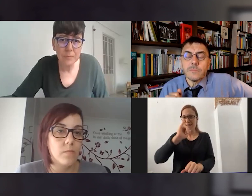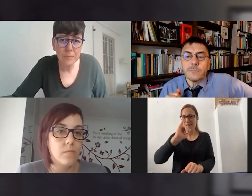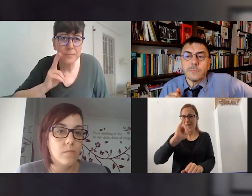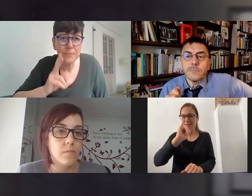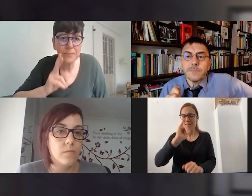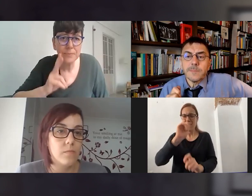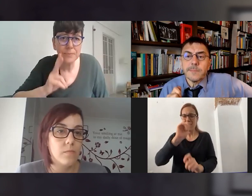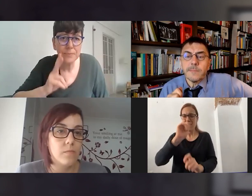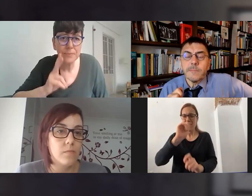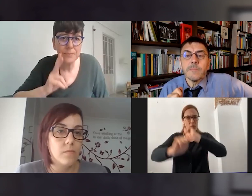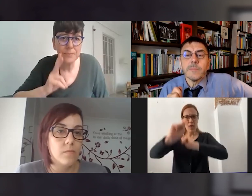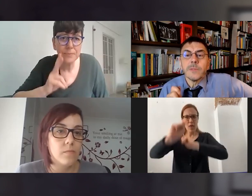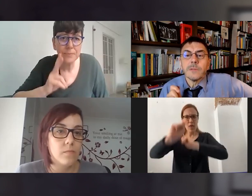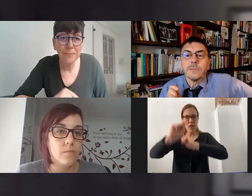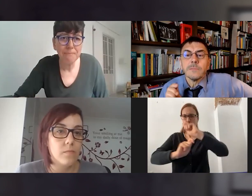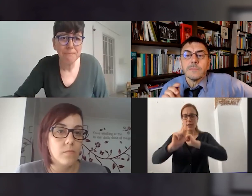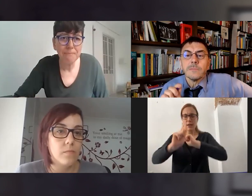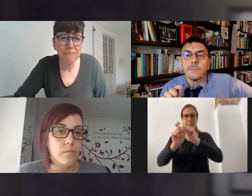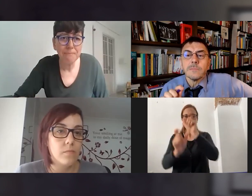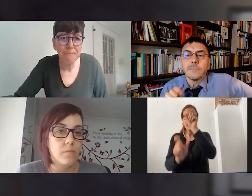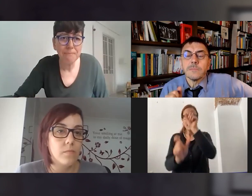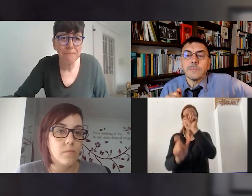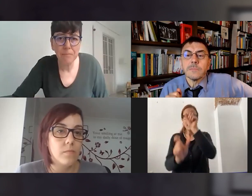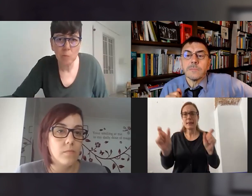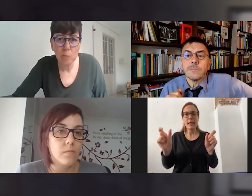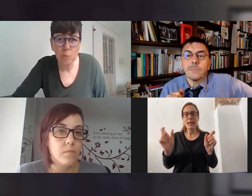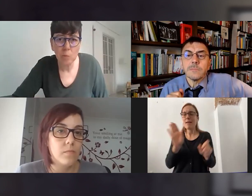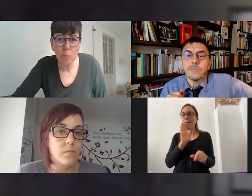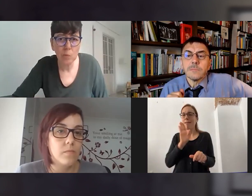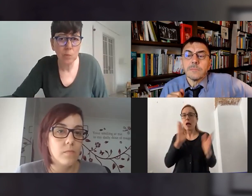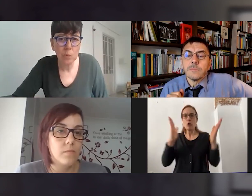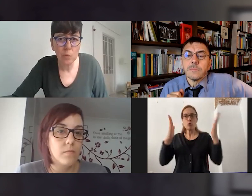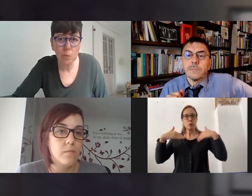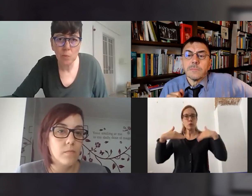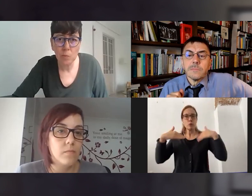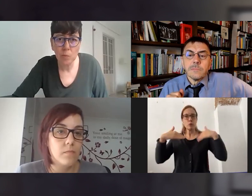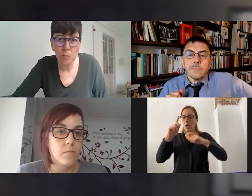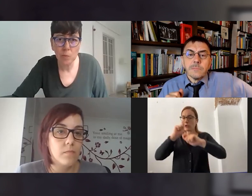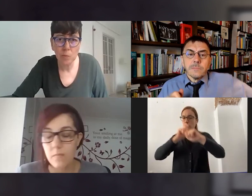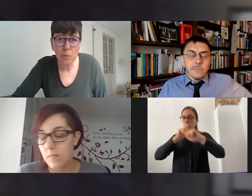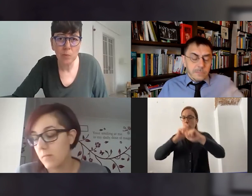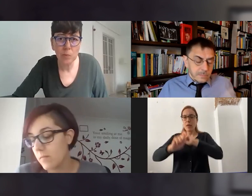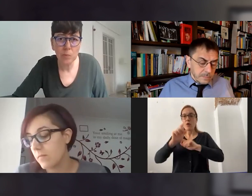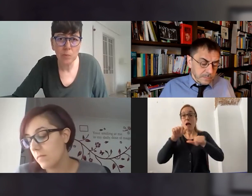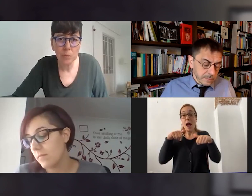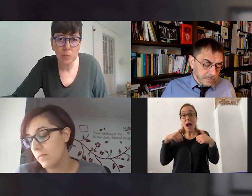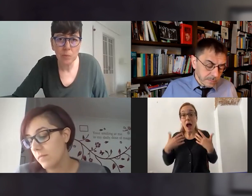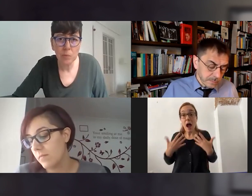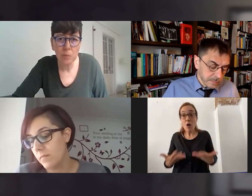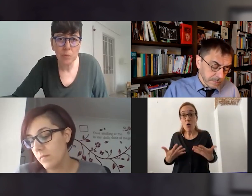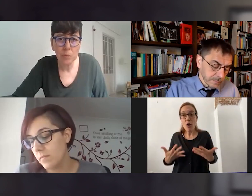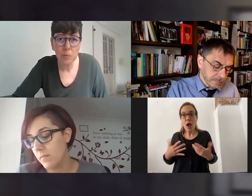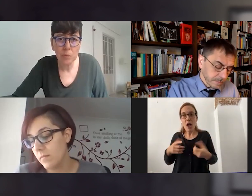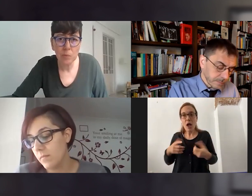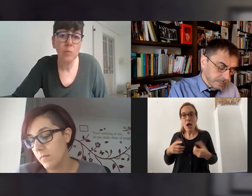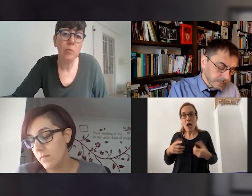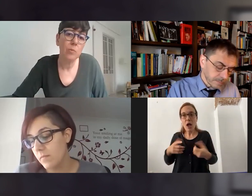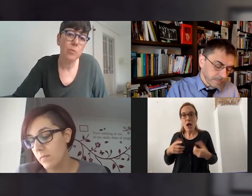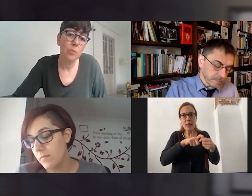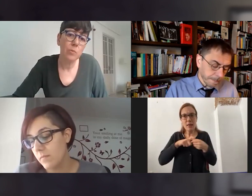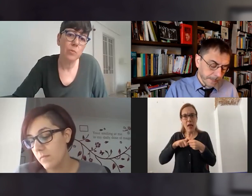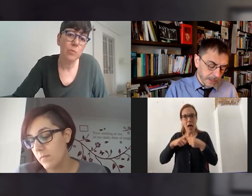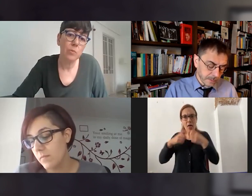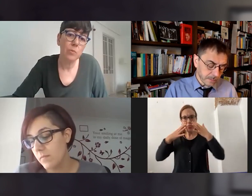de gente, de pueblo que no estaba en ninguna asociación, que son los que están teniendo la verdadera solidaridad y los que están sacando adelante las situaciones que están